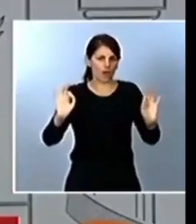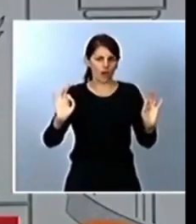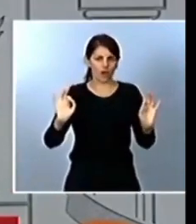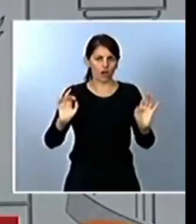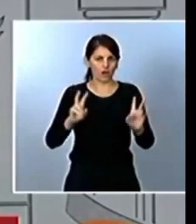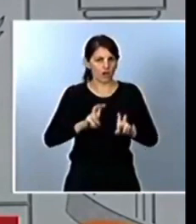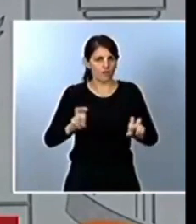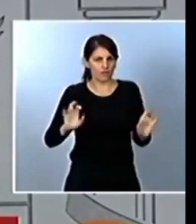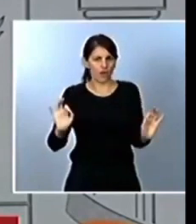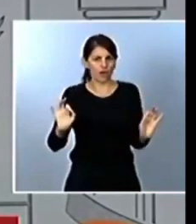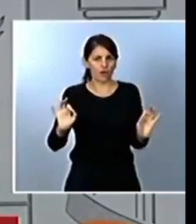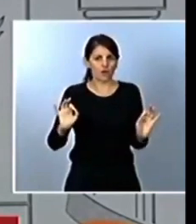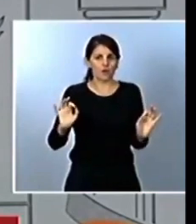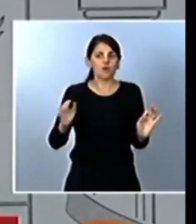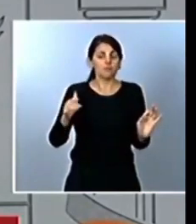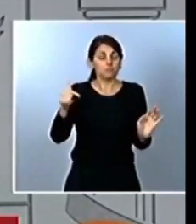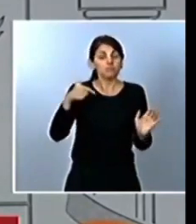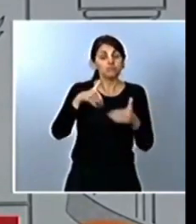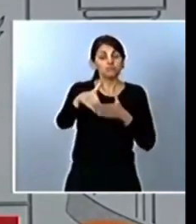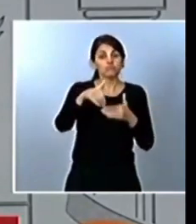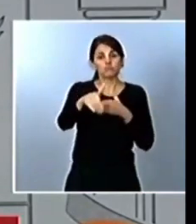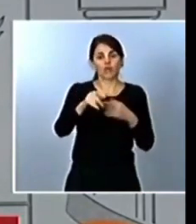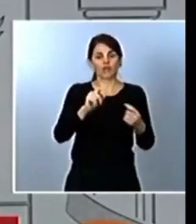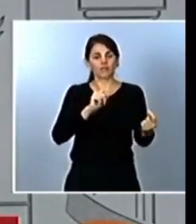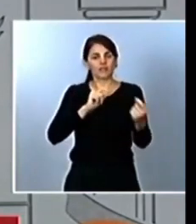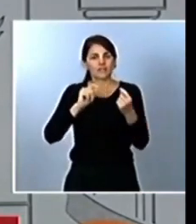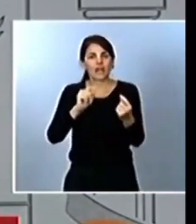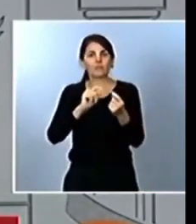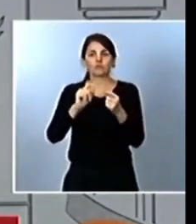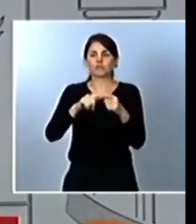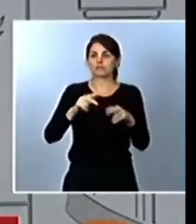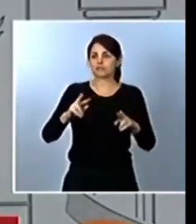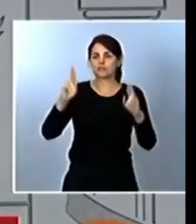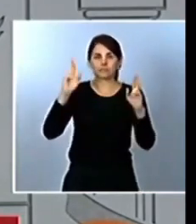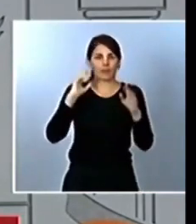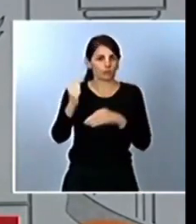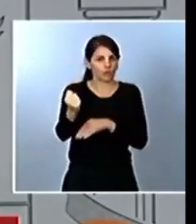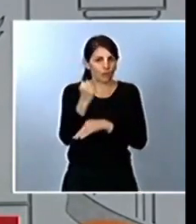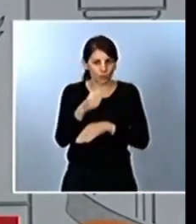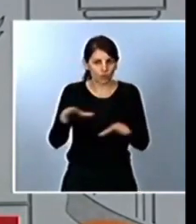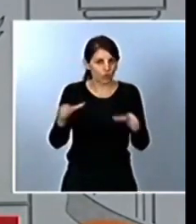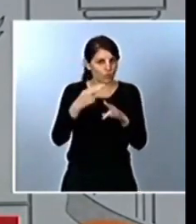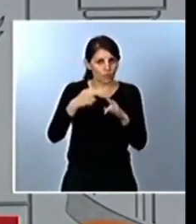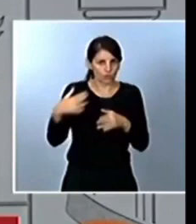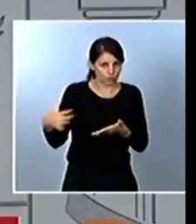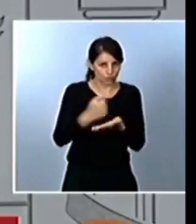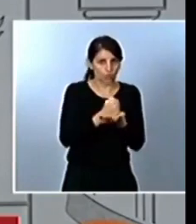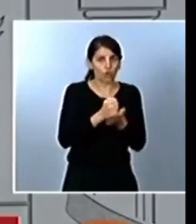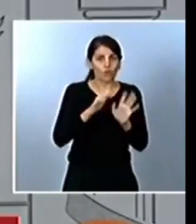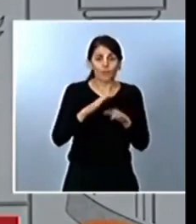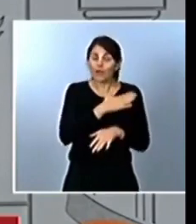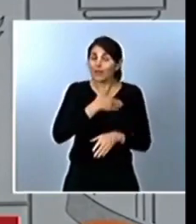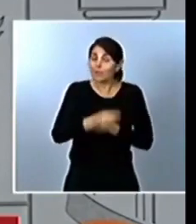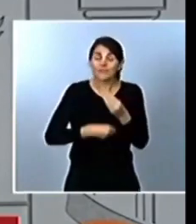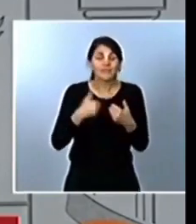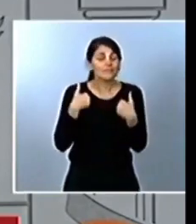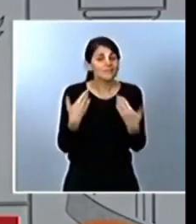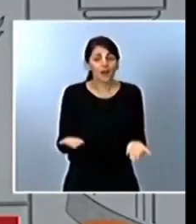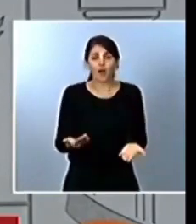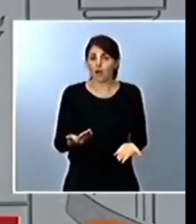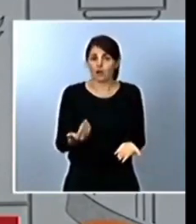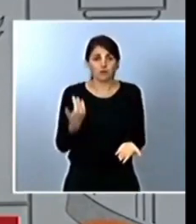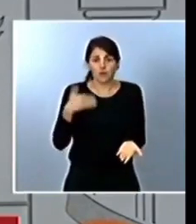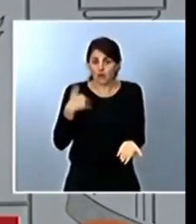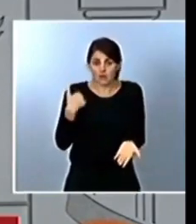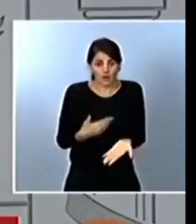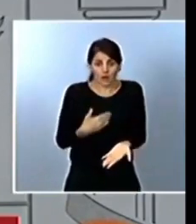conjunto de las fuerzas políticas en el Congreso durante esta próxima semana, y queremos hacerlo ya, queremos hacerlo cuanto antes. Creemos que